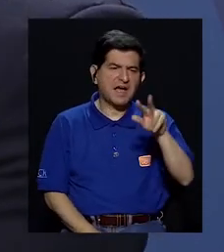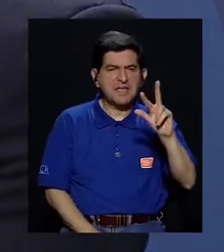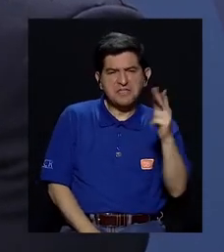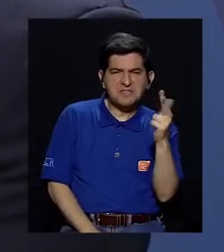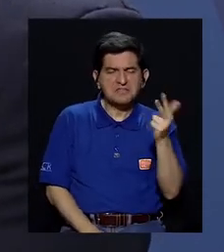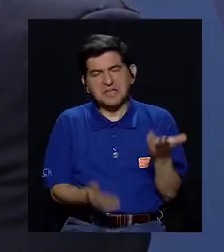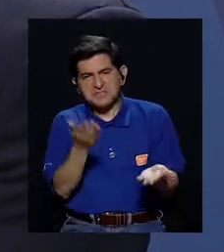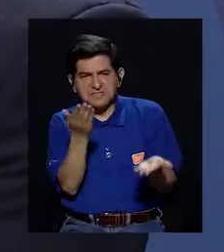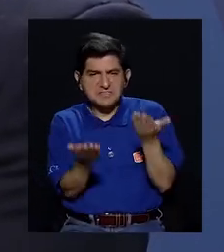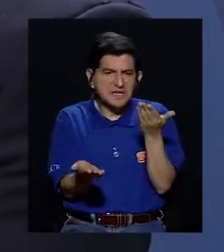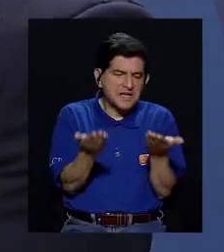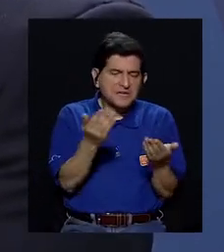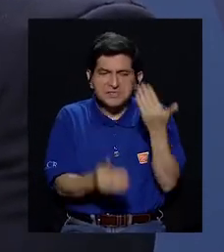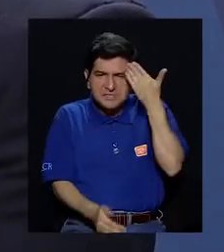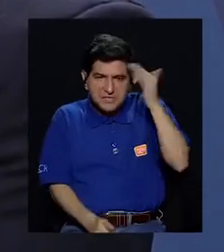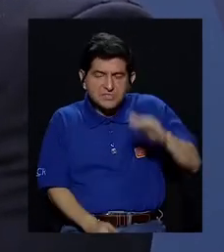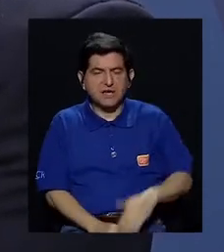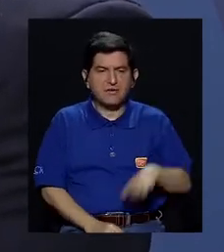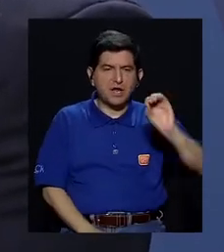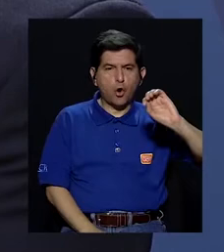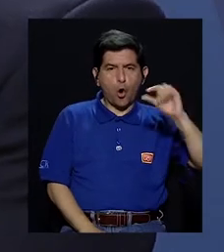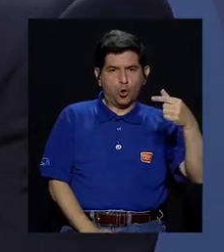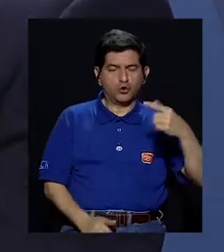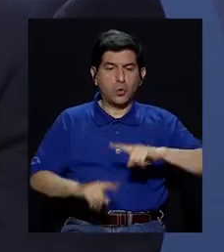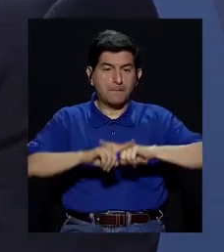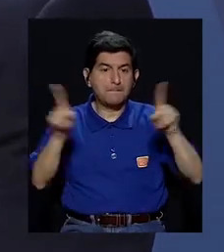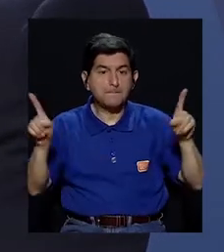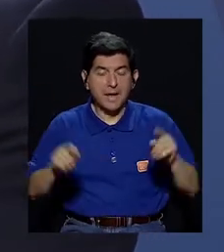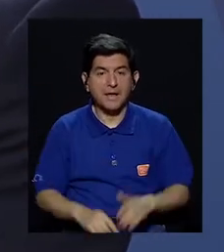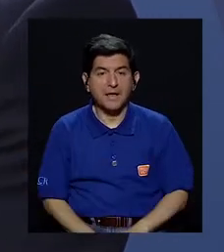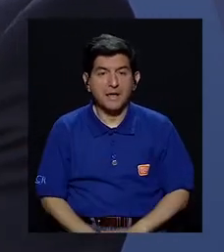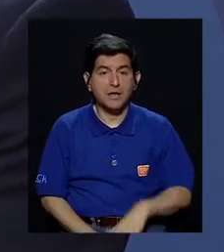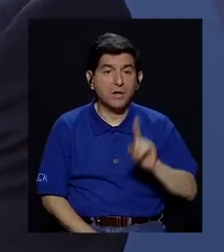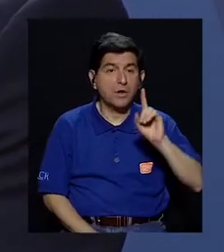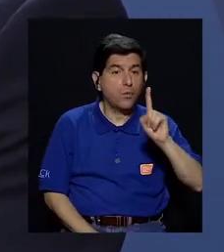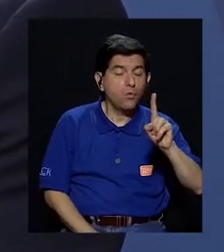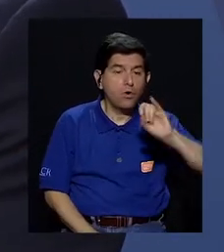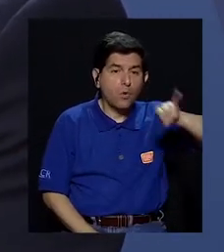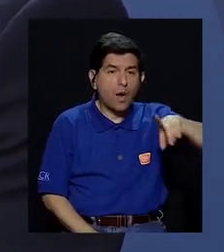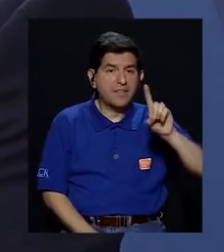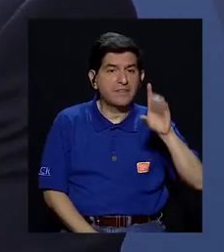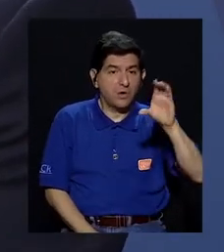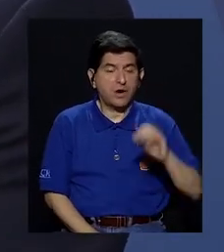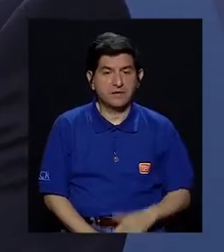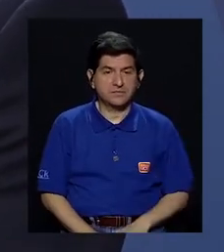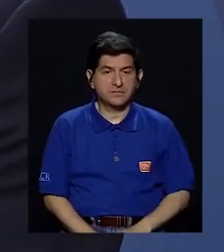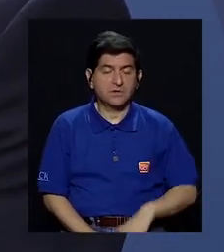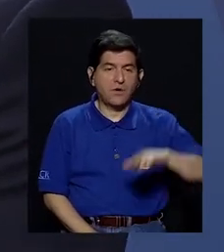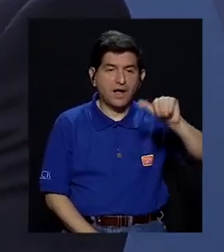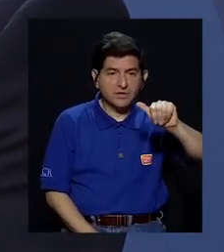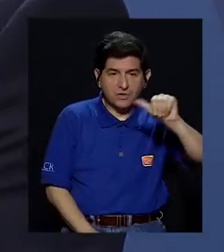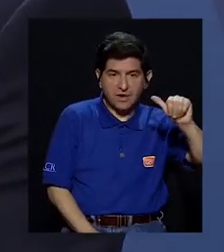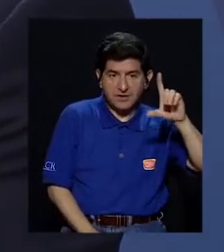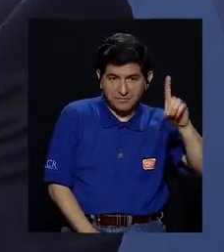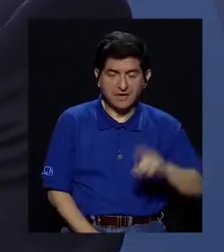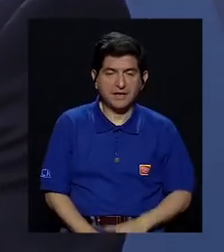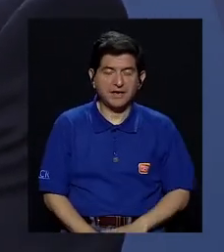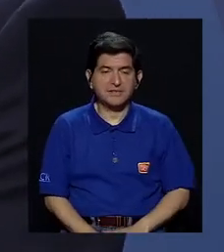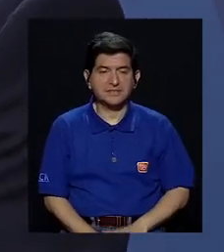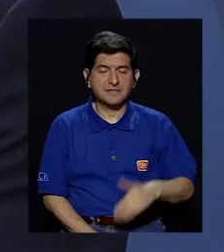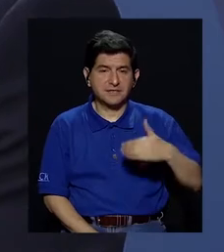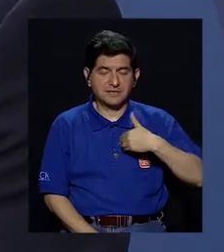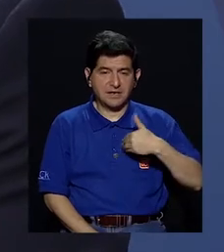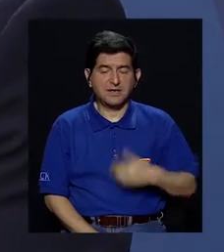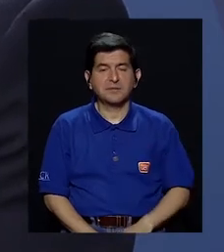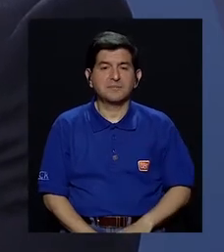de un tercero en discordia que no sabemos cómo le va a ir que era auto guevara pero en este caso tenemos a un antiguo castro tenemos a antonia pérez antes tenemos